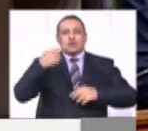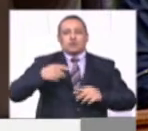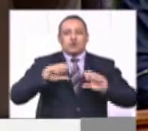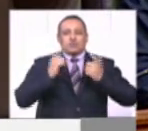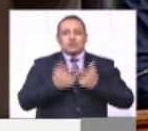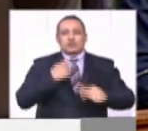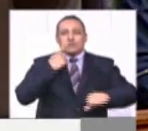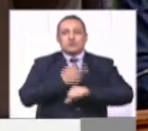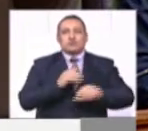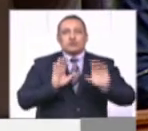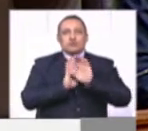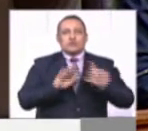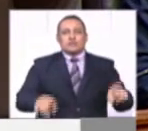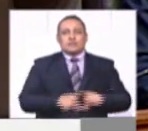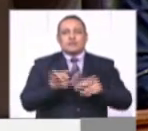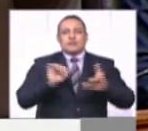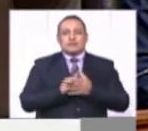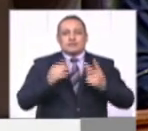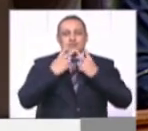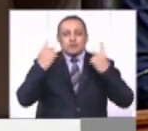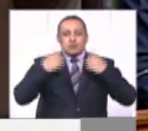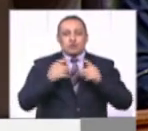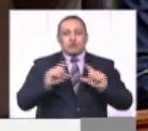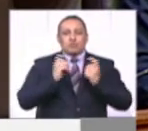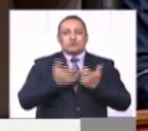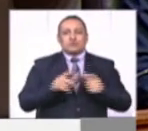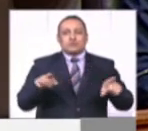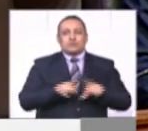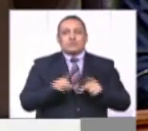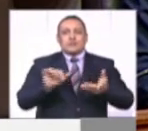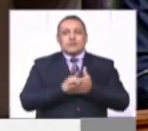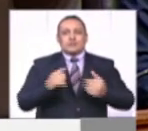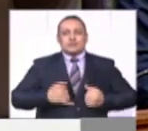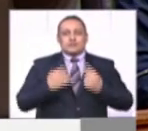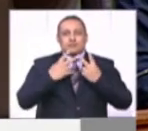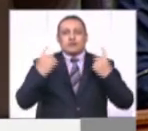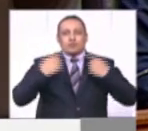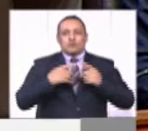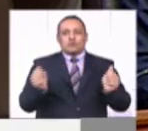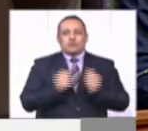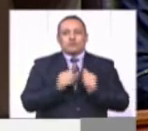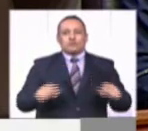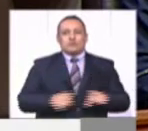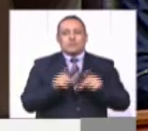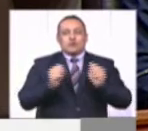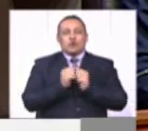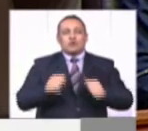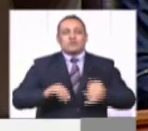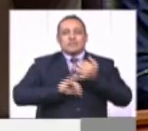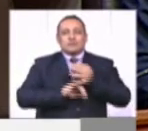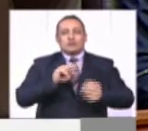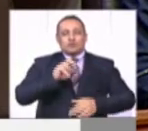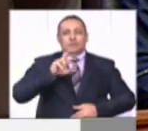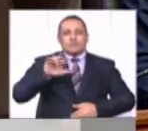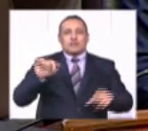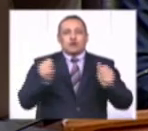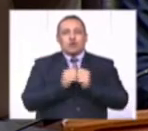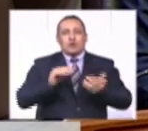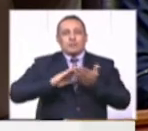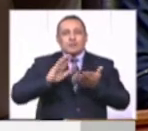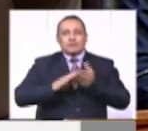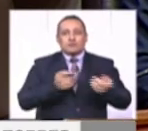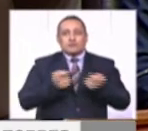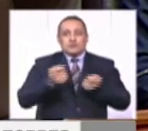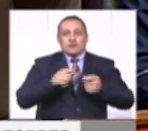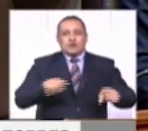acusaciones constitucionales que la comisión permanente del congreso en su sesión iada el 6 de septiembre del 2023 y con la dispensa del